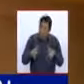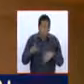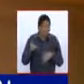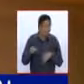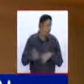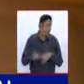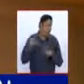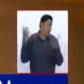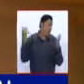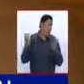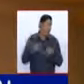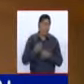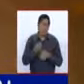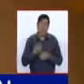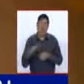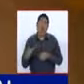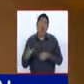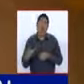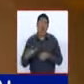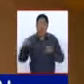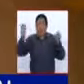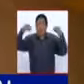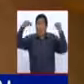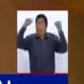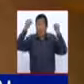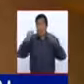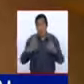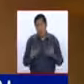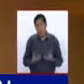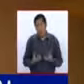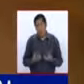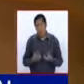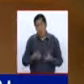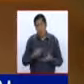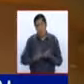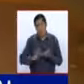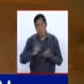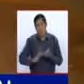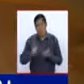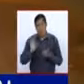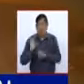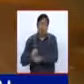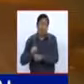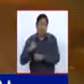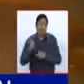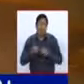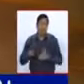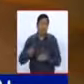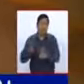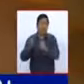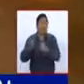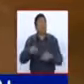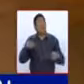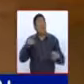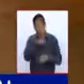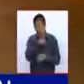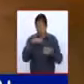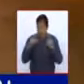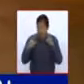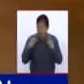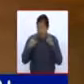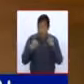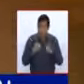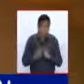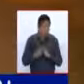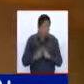es un carril o 2 carriles que estas personas ocupan con patentes que suelen conseguirlo de una otra manera. Y tenemos la información